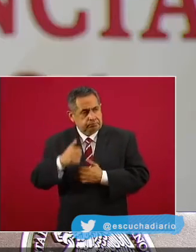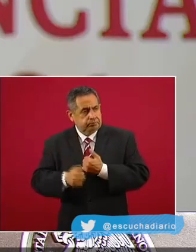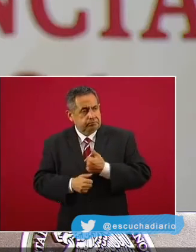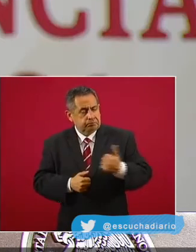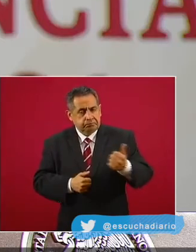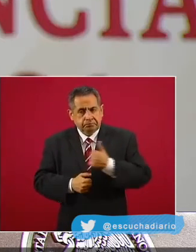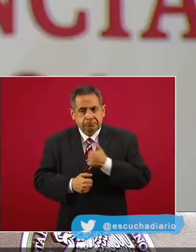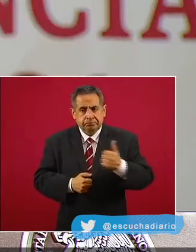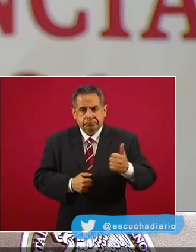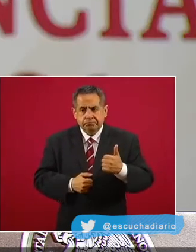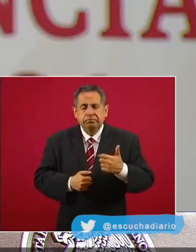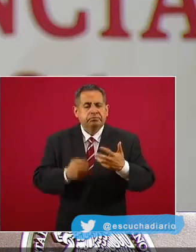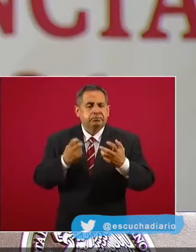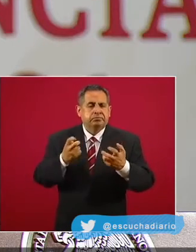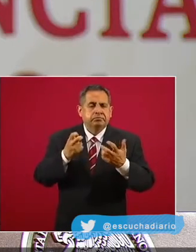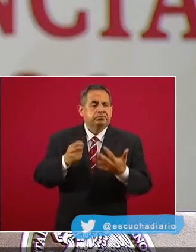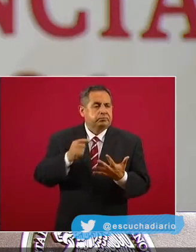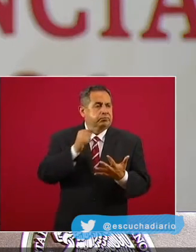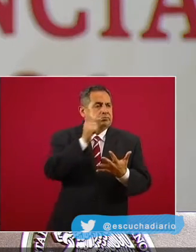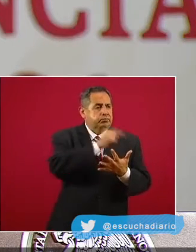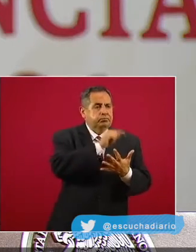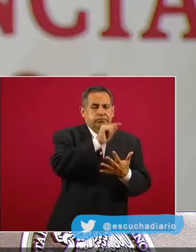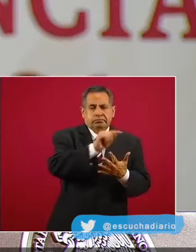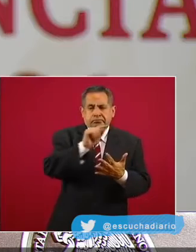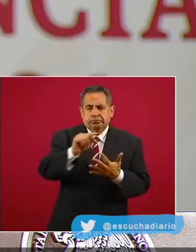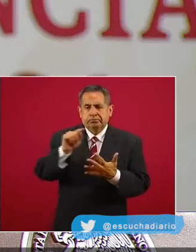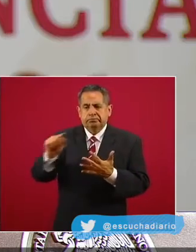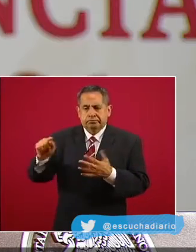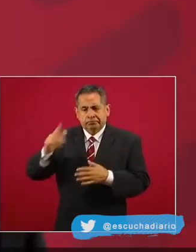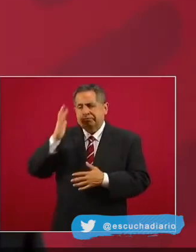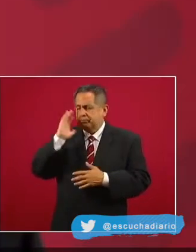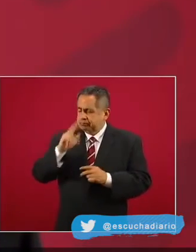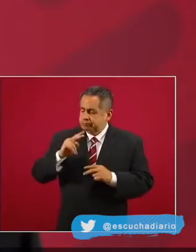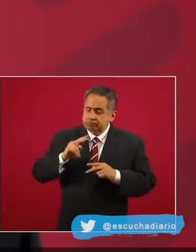este tramo es de 17,000 millones de pesos.